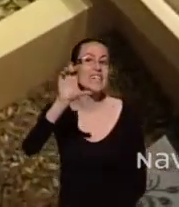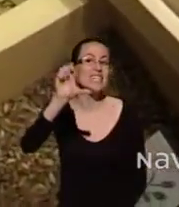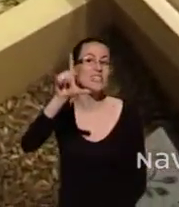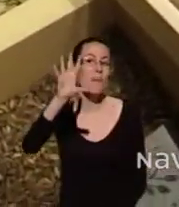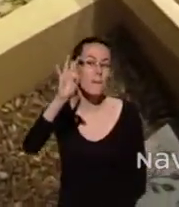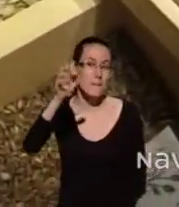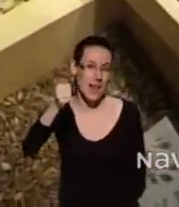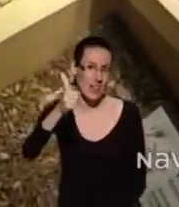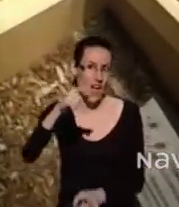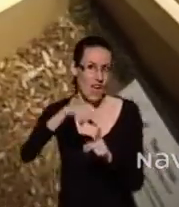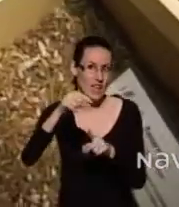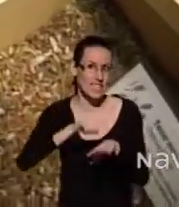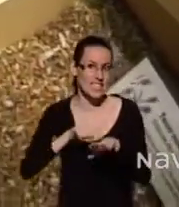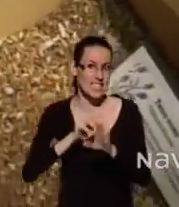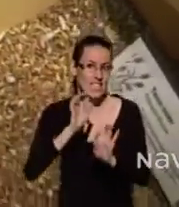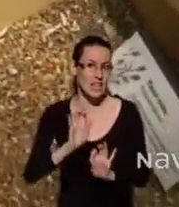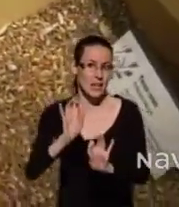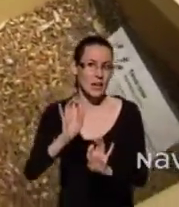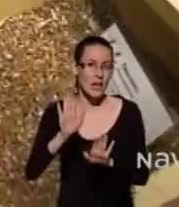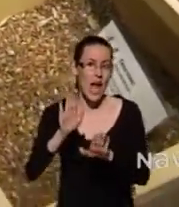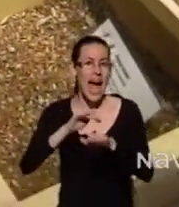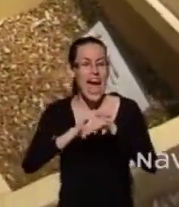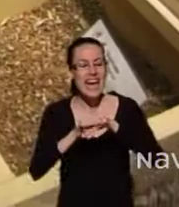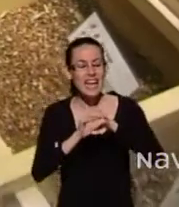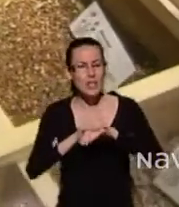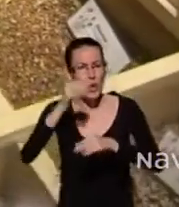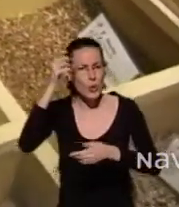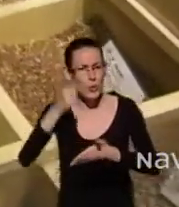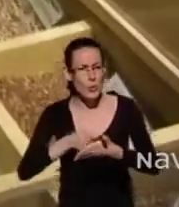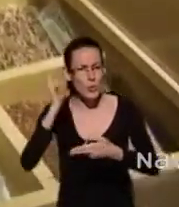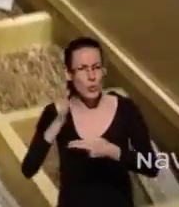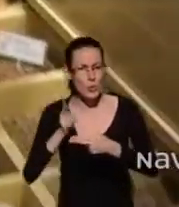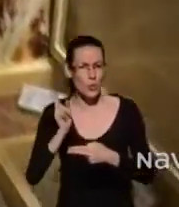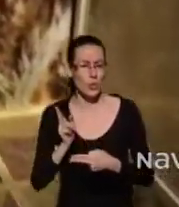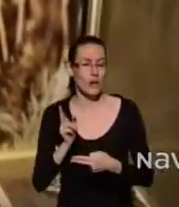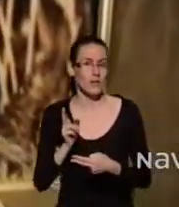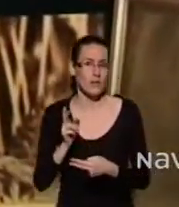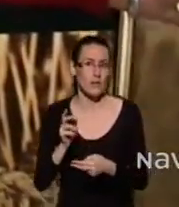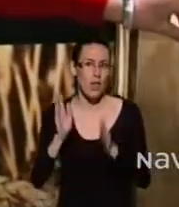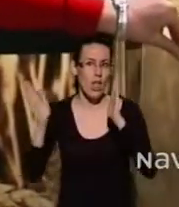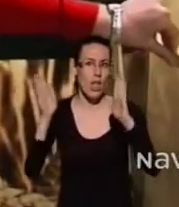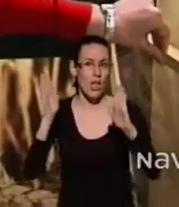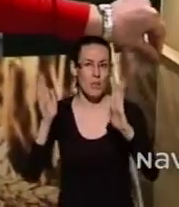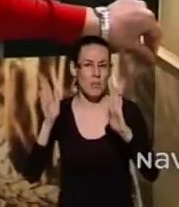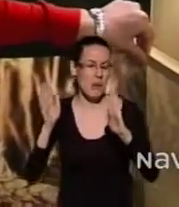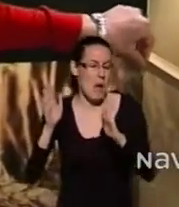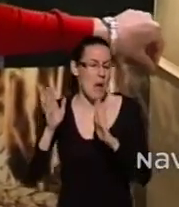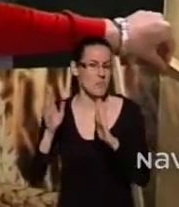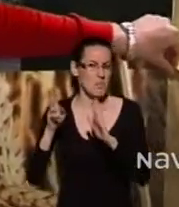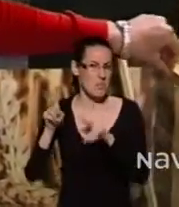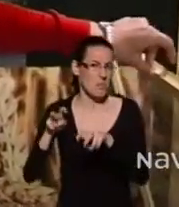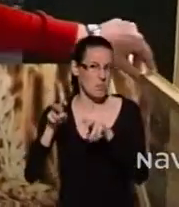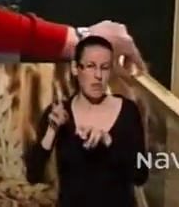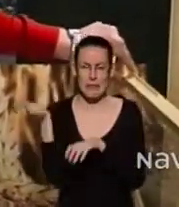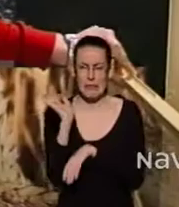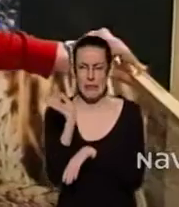que tiene una cáscara bastante dura y durante mucho tiempo se dejó casi de cultivar o se dedicaba simplemente al ganado, para piensos